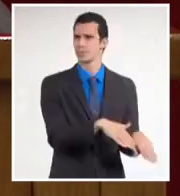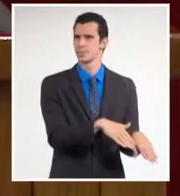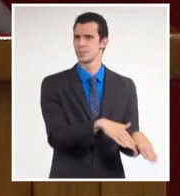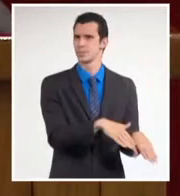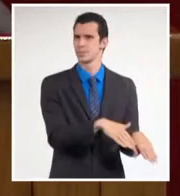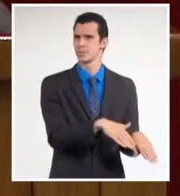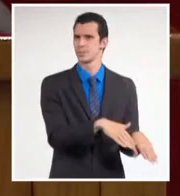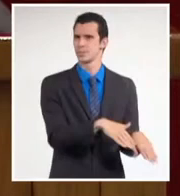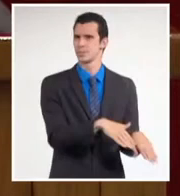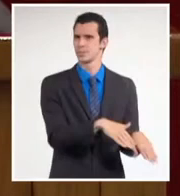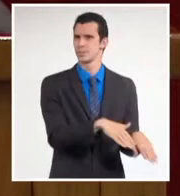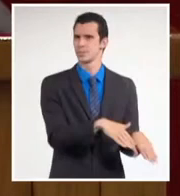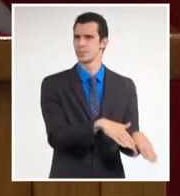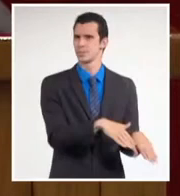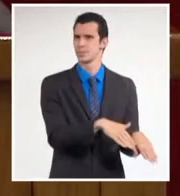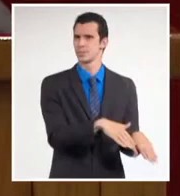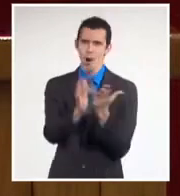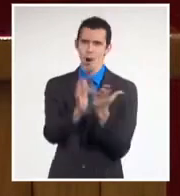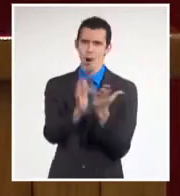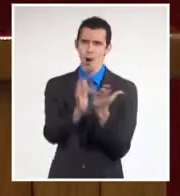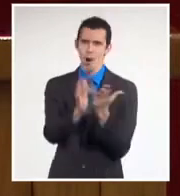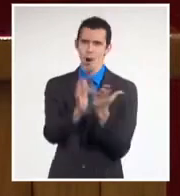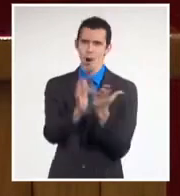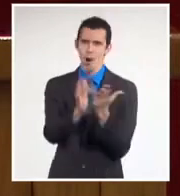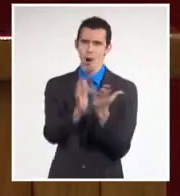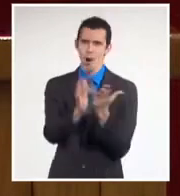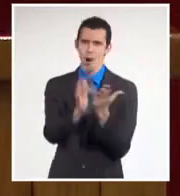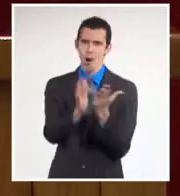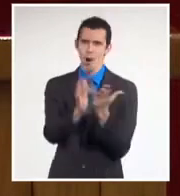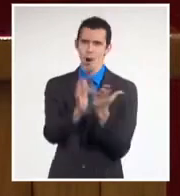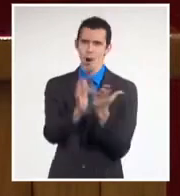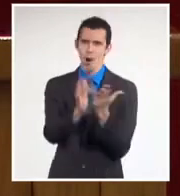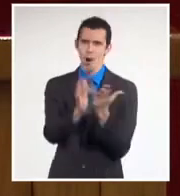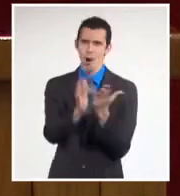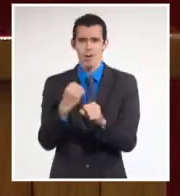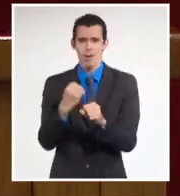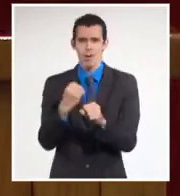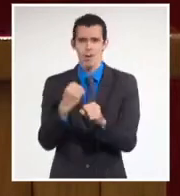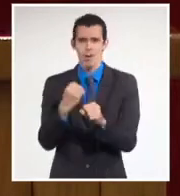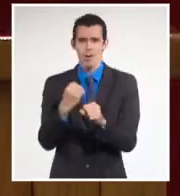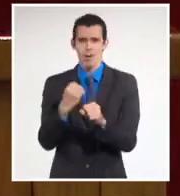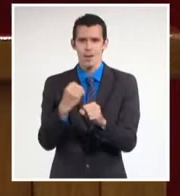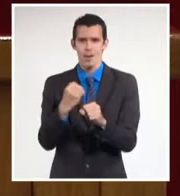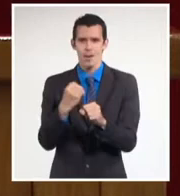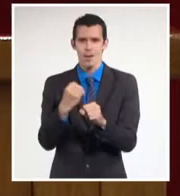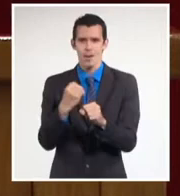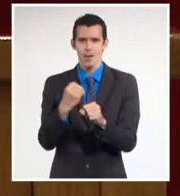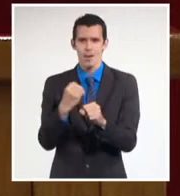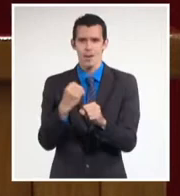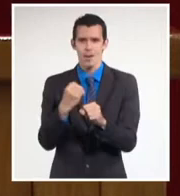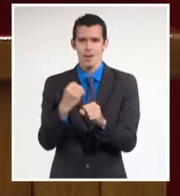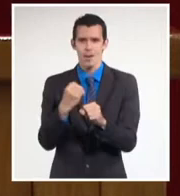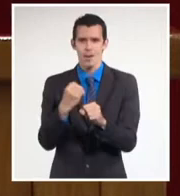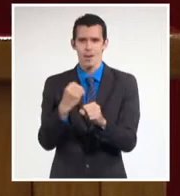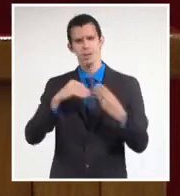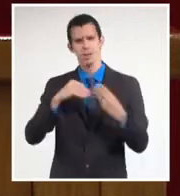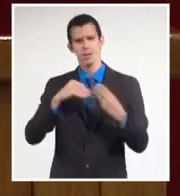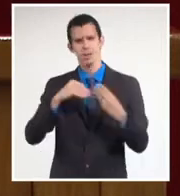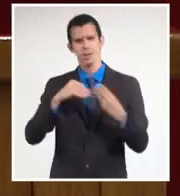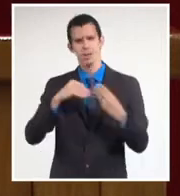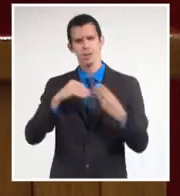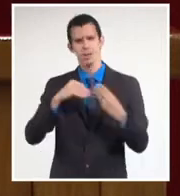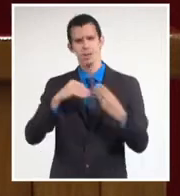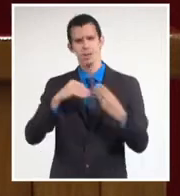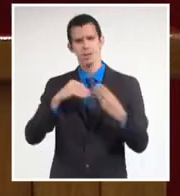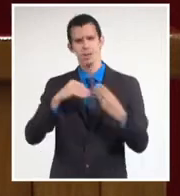los cuadros y los miembros de fila de nuestras organizaciones. La participación es la clave, lo hemos dicho ya, y